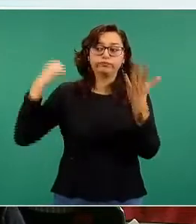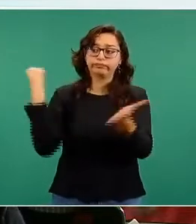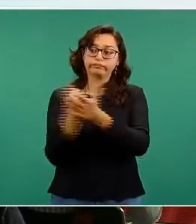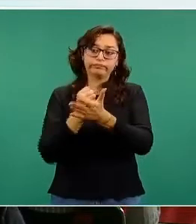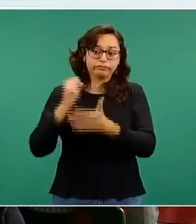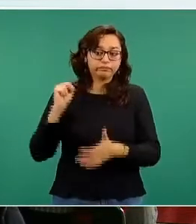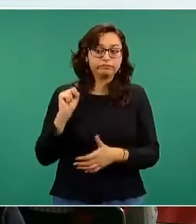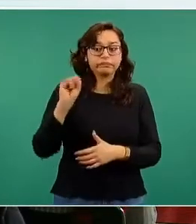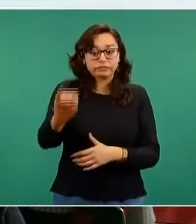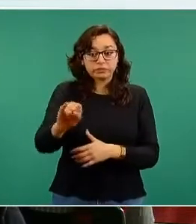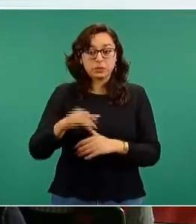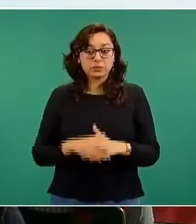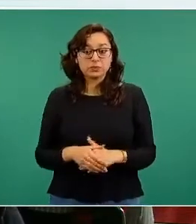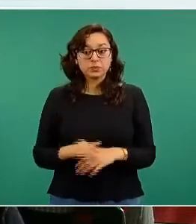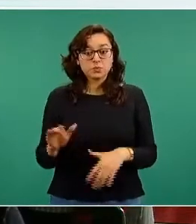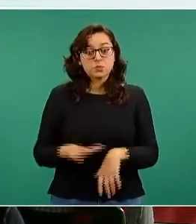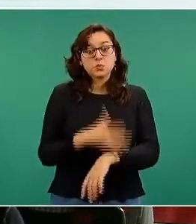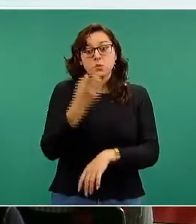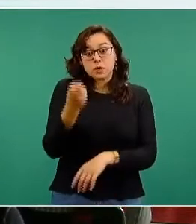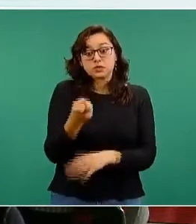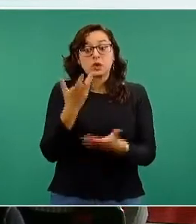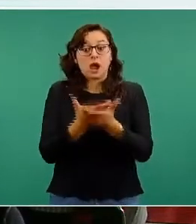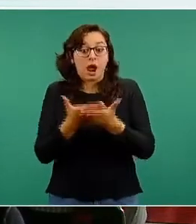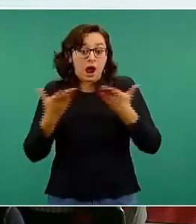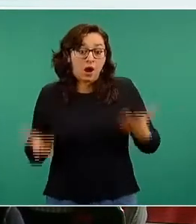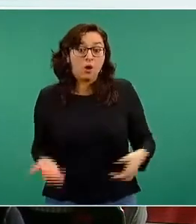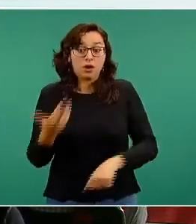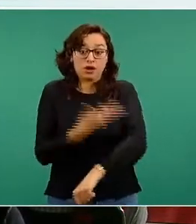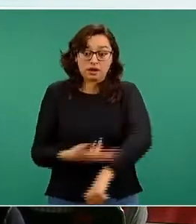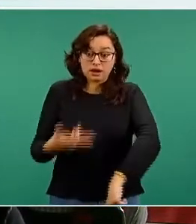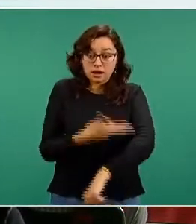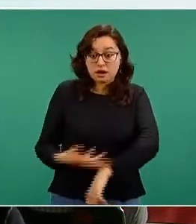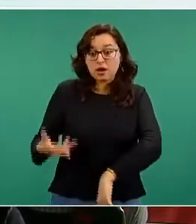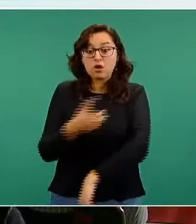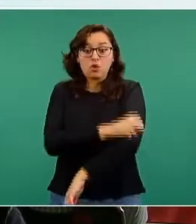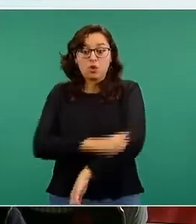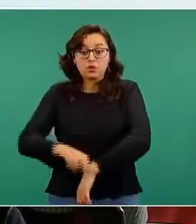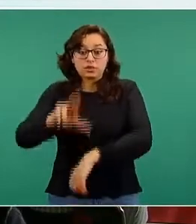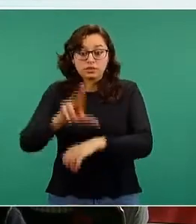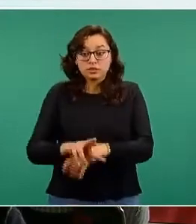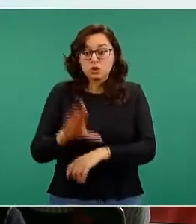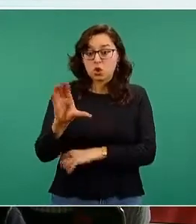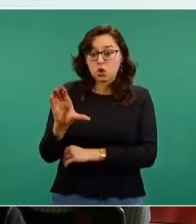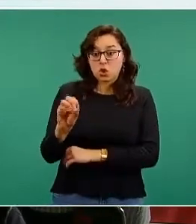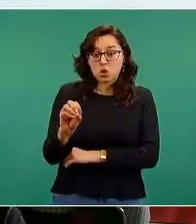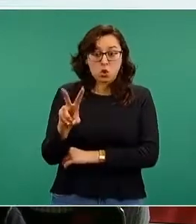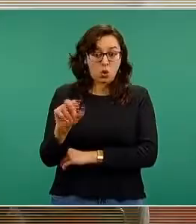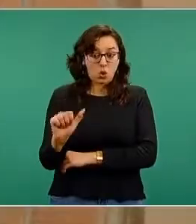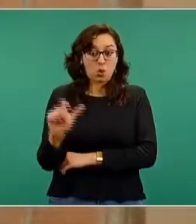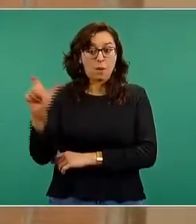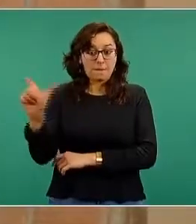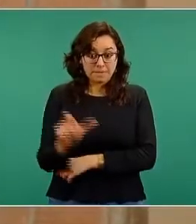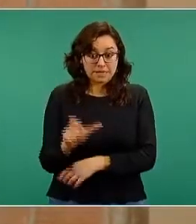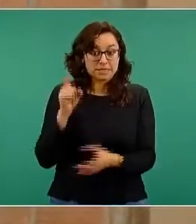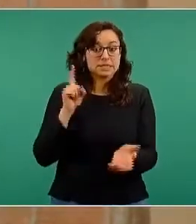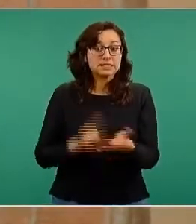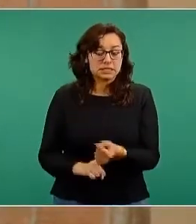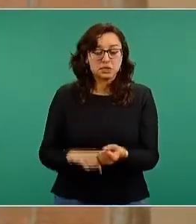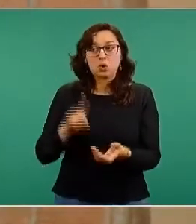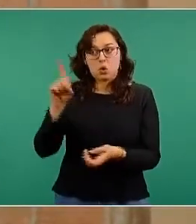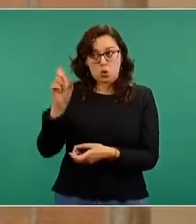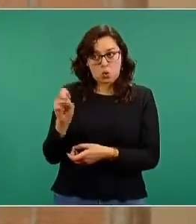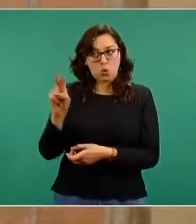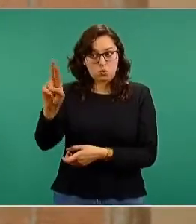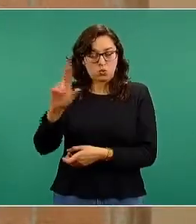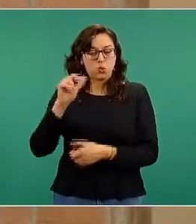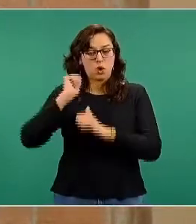Entonces, los mecanismos de coordinación para el acceso de vacunas, como el mecanismo COVAX, que organiza precisamente la Organización Mundial de